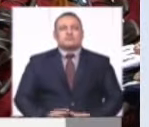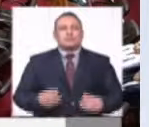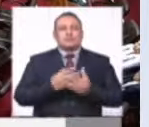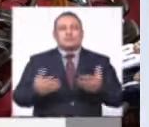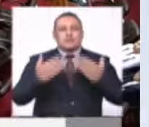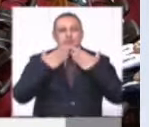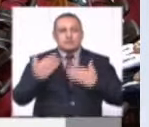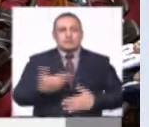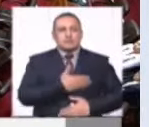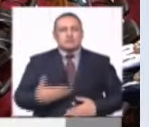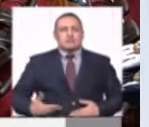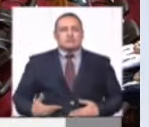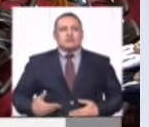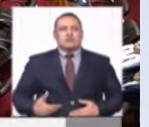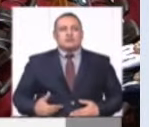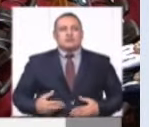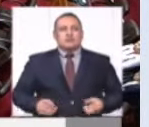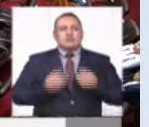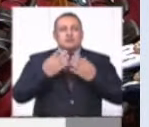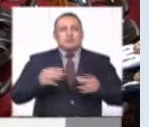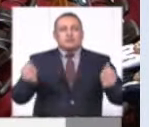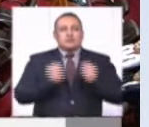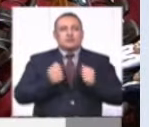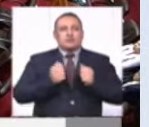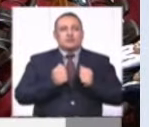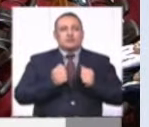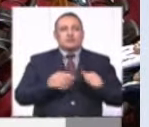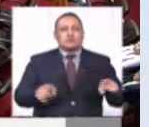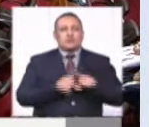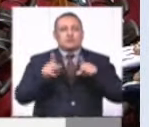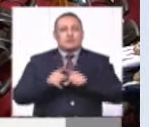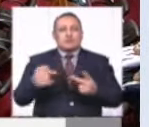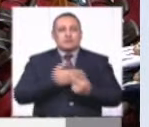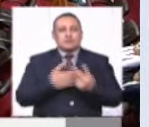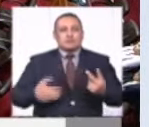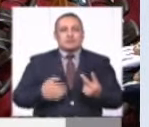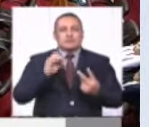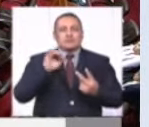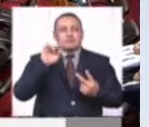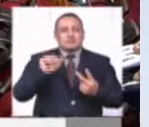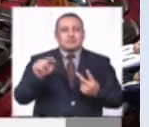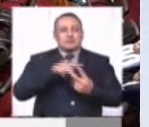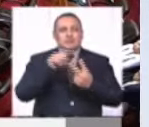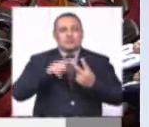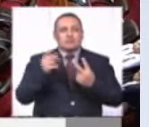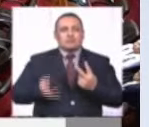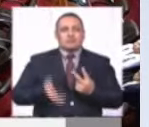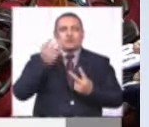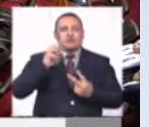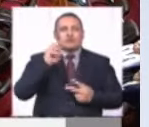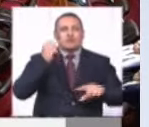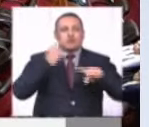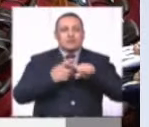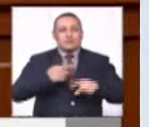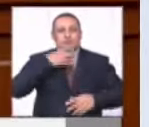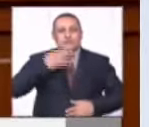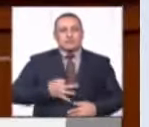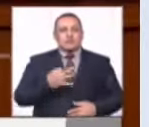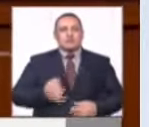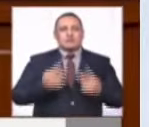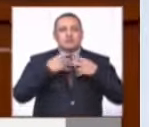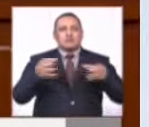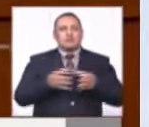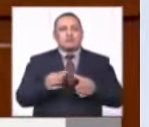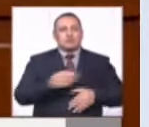Gracias, presidente. Presidente, entre Shakira y la presidenta Dina Boluarte van a alzar el precio de los Rolex sin duda. Y